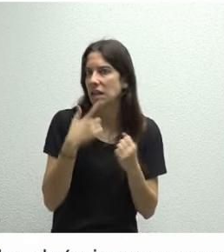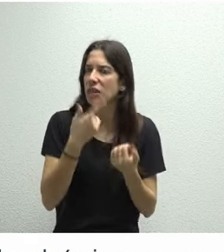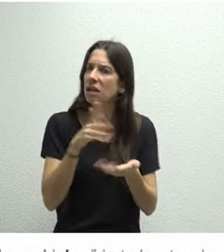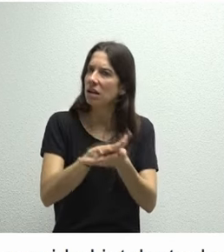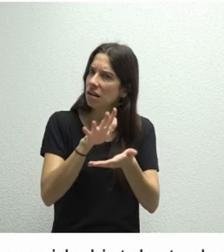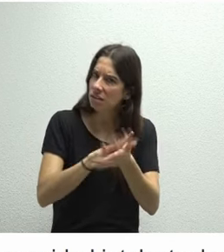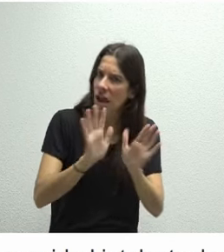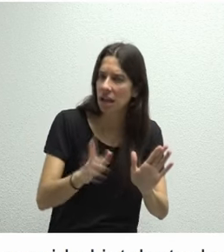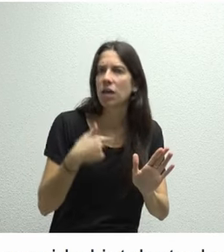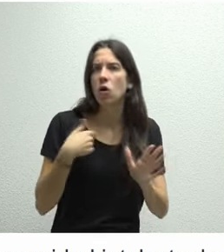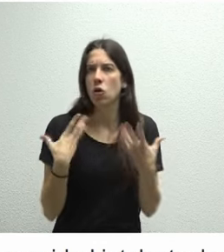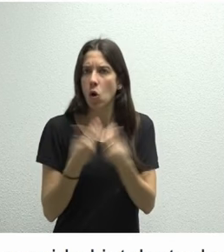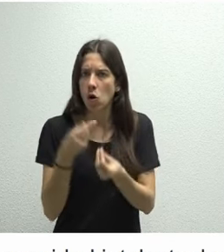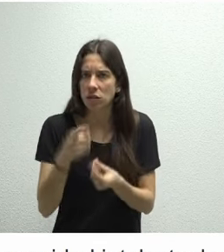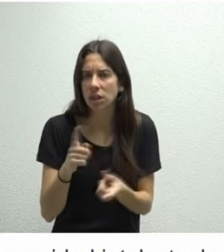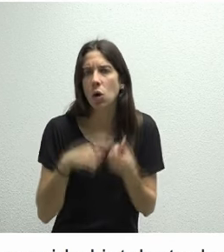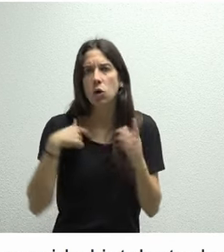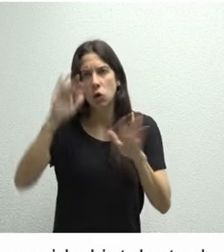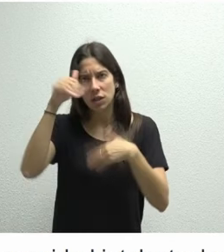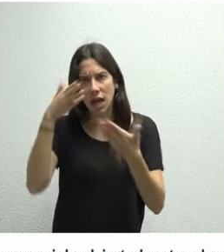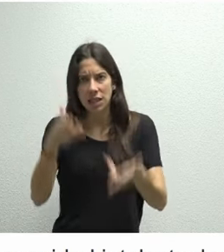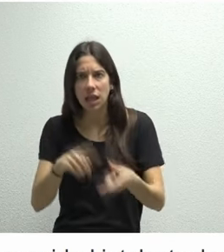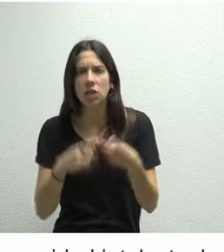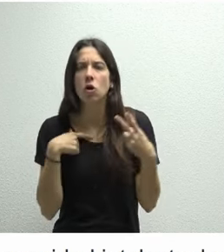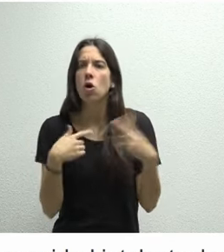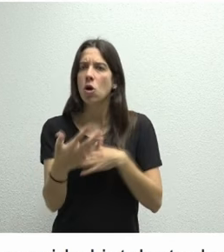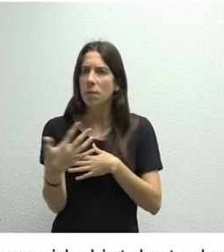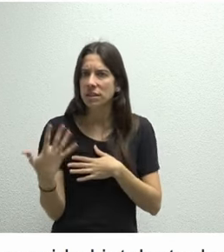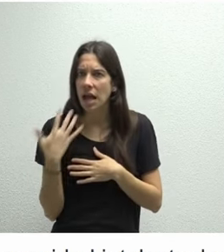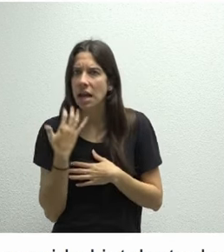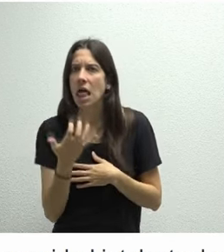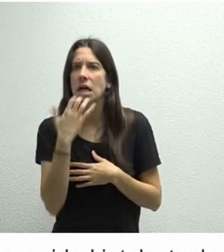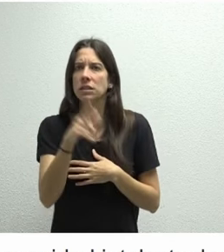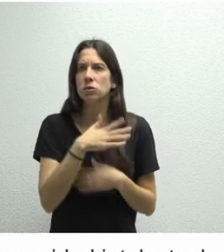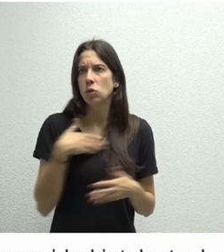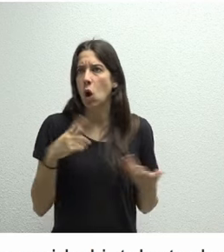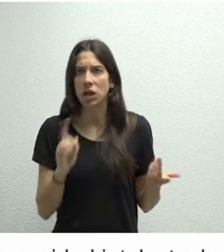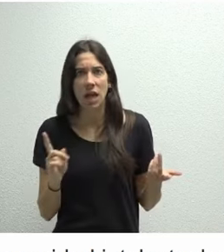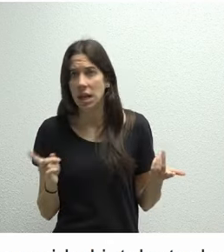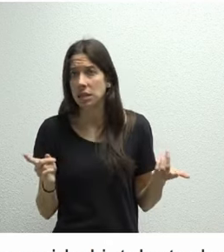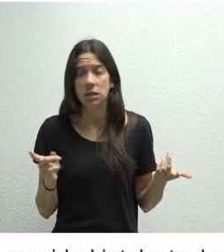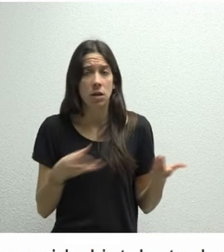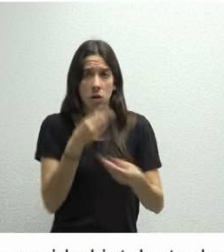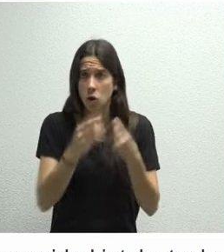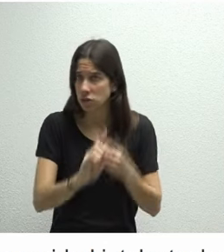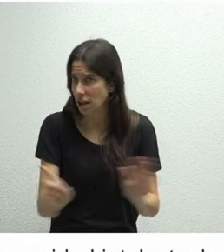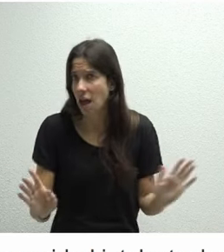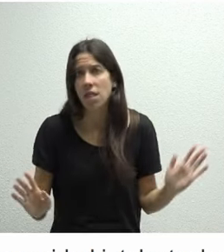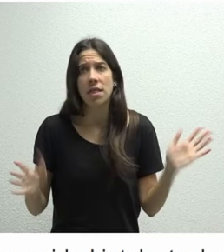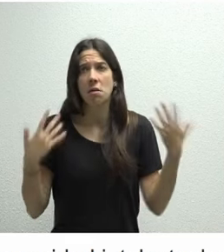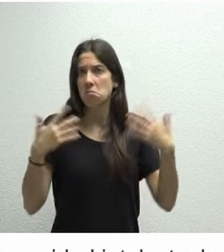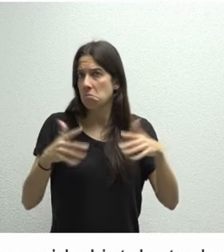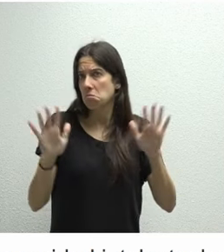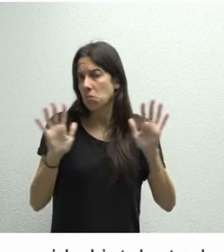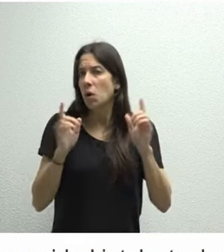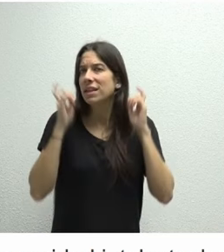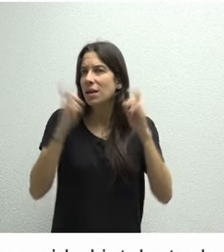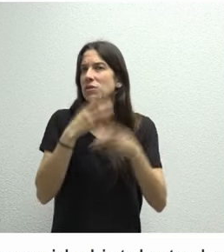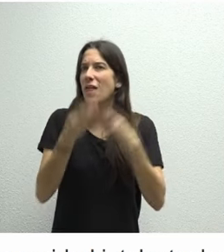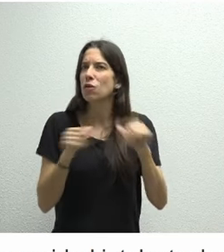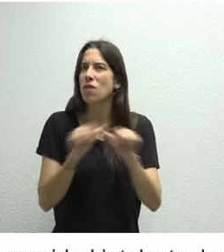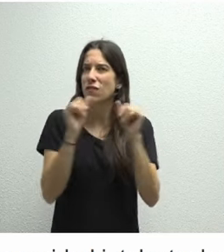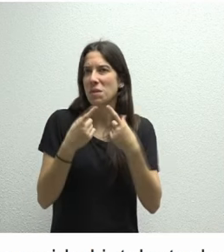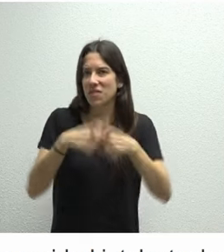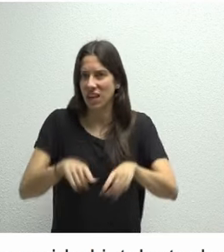te voy a atender no no va a pasar nada que que tú que tú no desees que pase o sea vamos a intentar hacerlo de